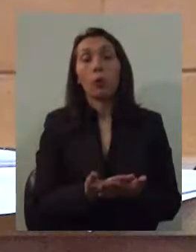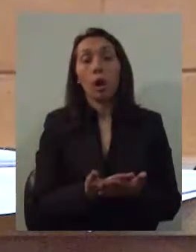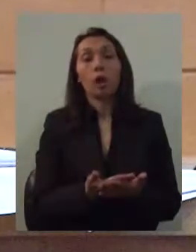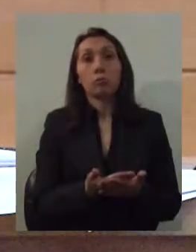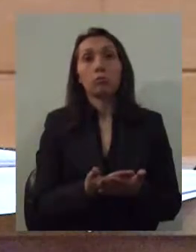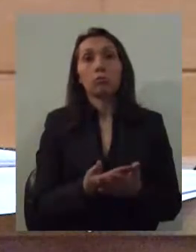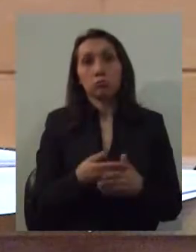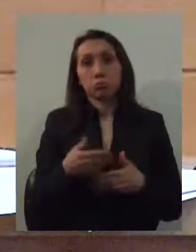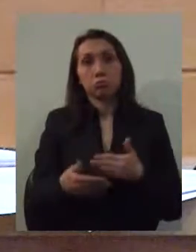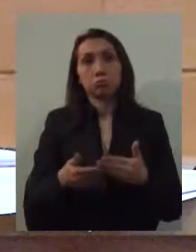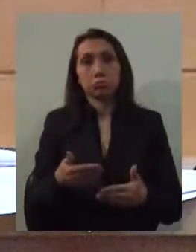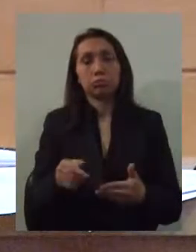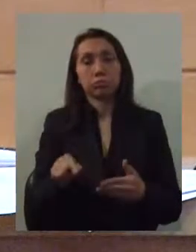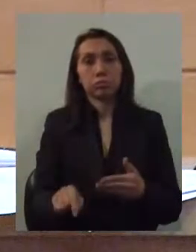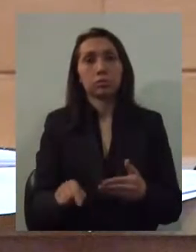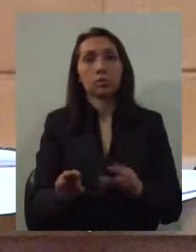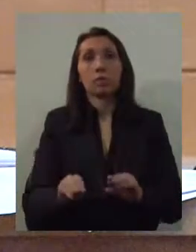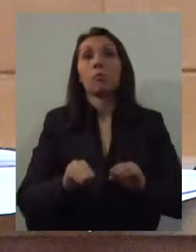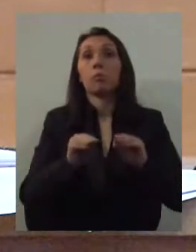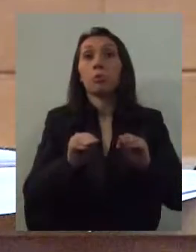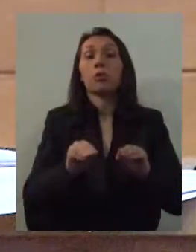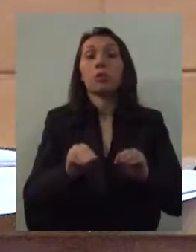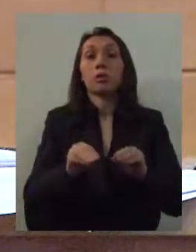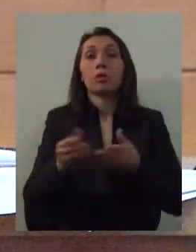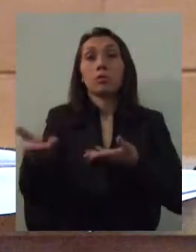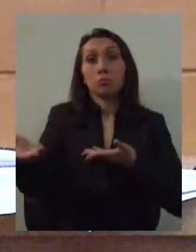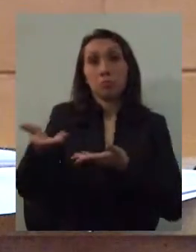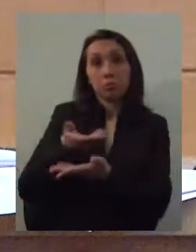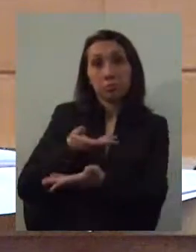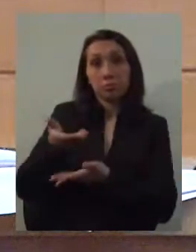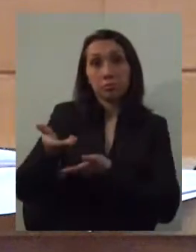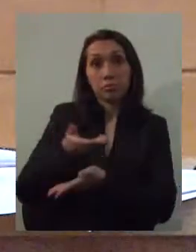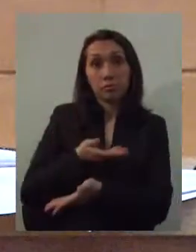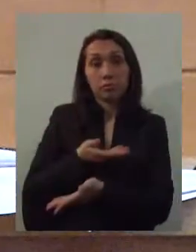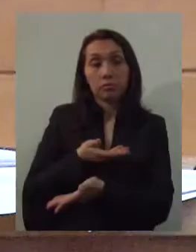aun cuando fuere procedente aplicar la reciprocidad,